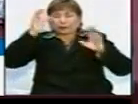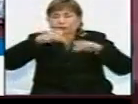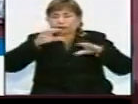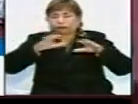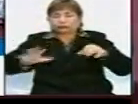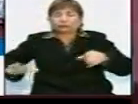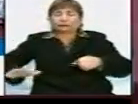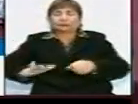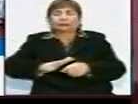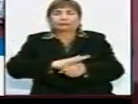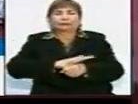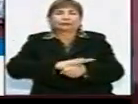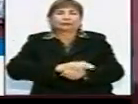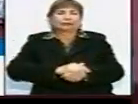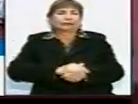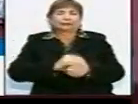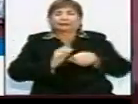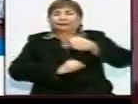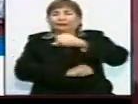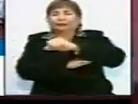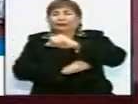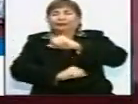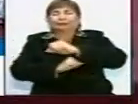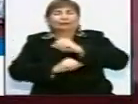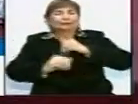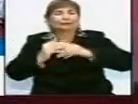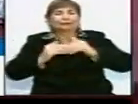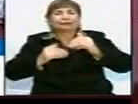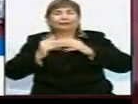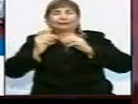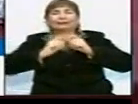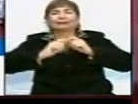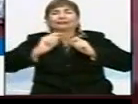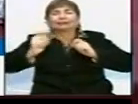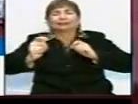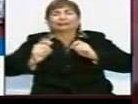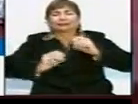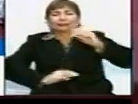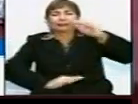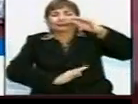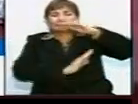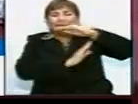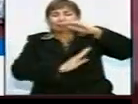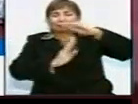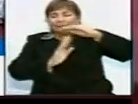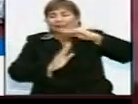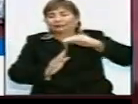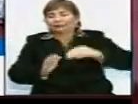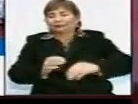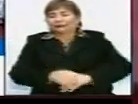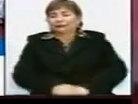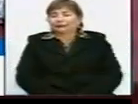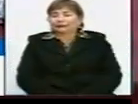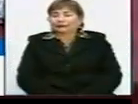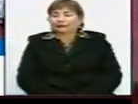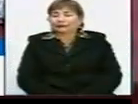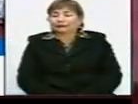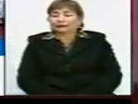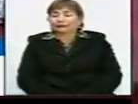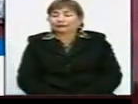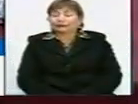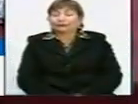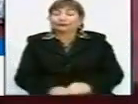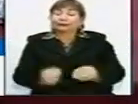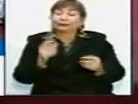cubiertos un puente no puede ser construido a una determinada altura debe ser a una altura superior entonces